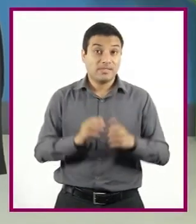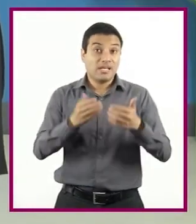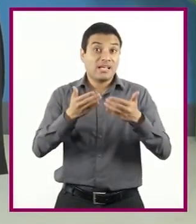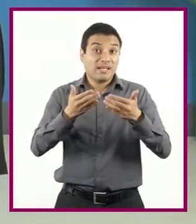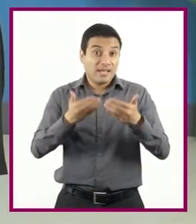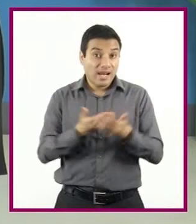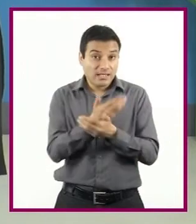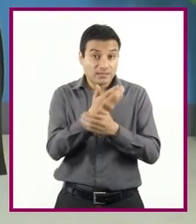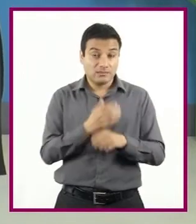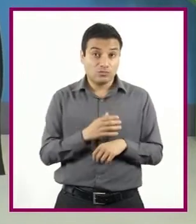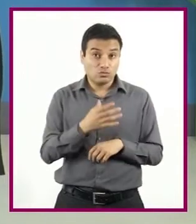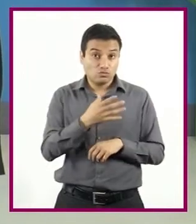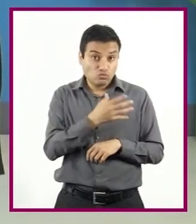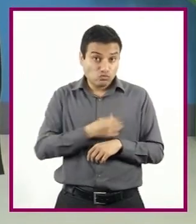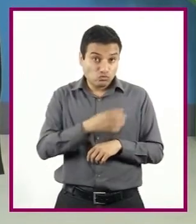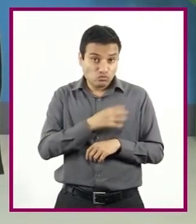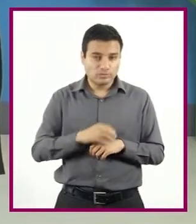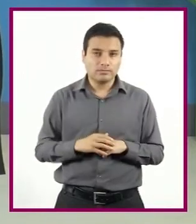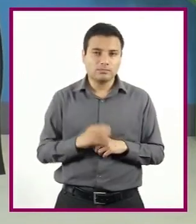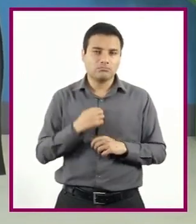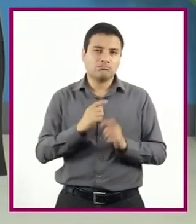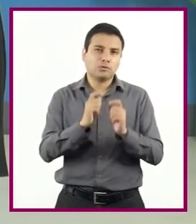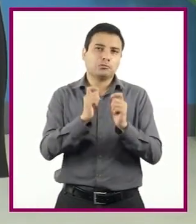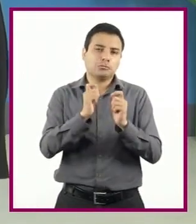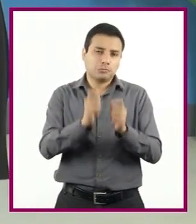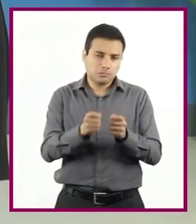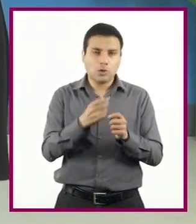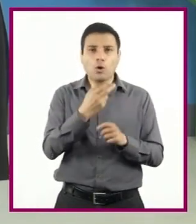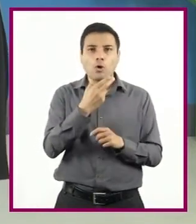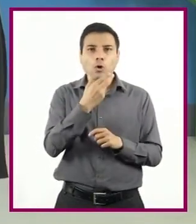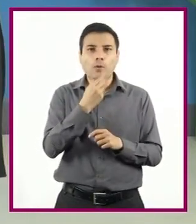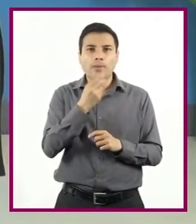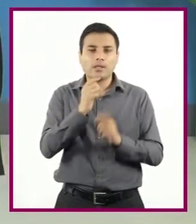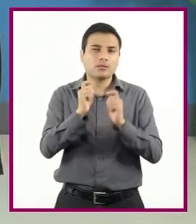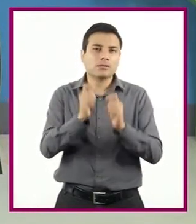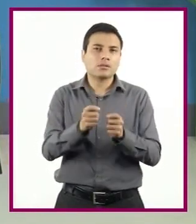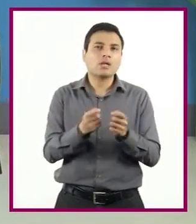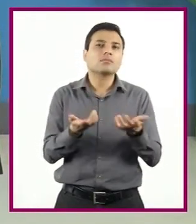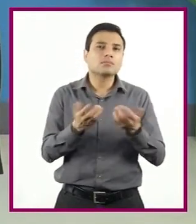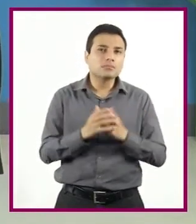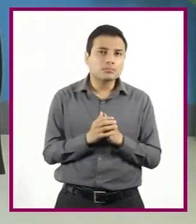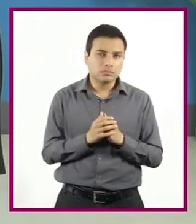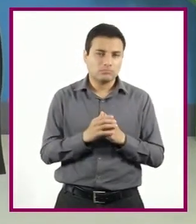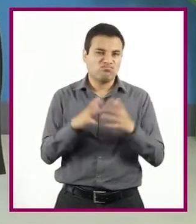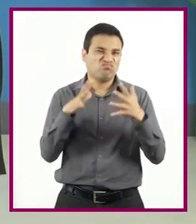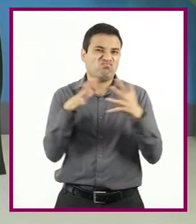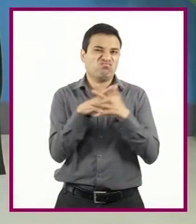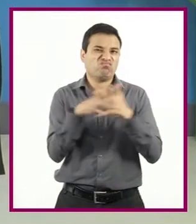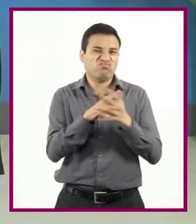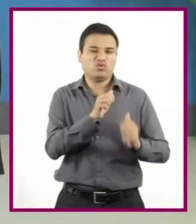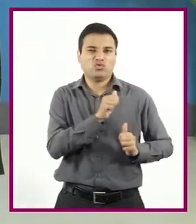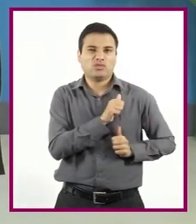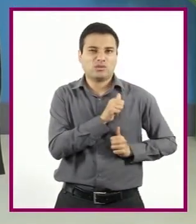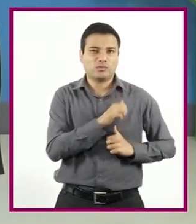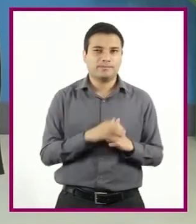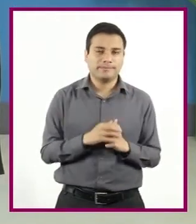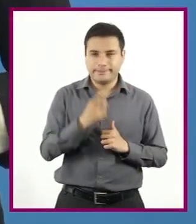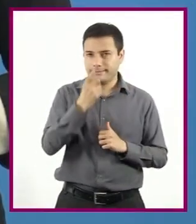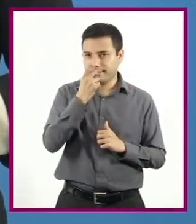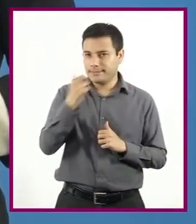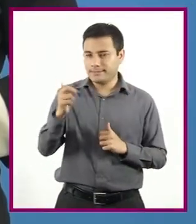les asignaba un destino. Por un lado, a los hombres se les determinaba una vida en la guerra. Así lo cuenta